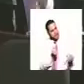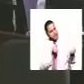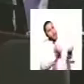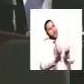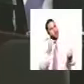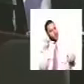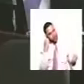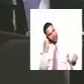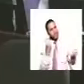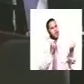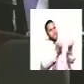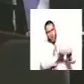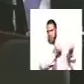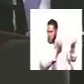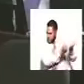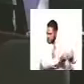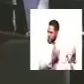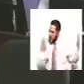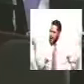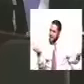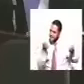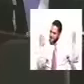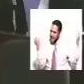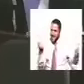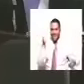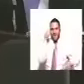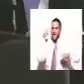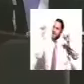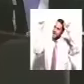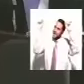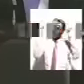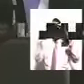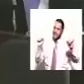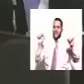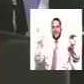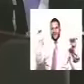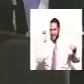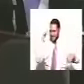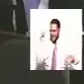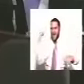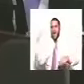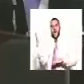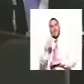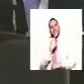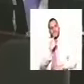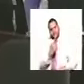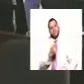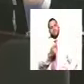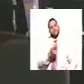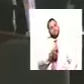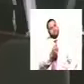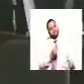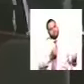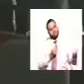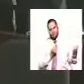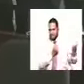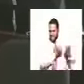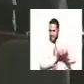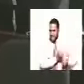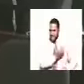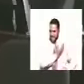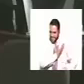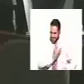mi gobierno y se hizo campaña con una valla que la agitaba en todo el país que decía siempre con el